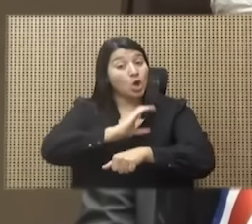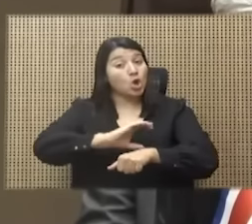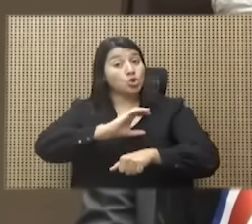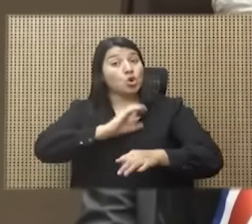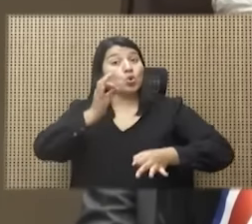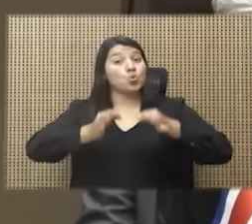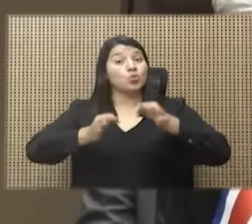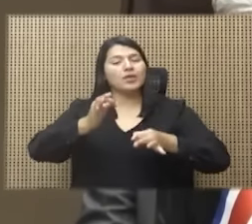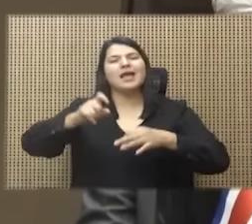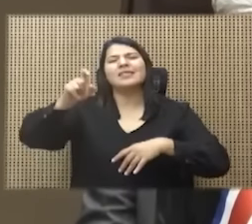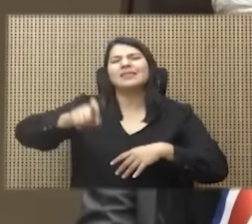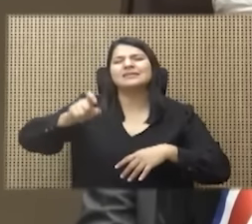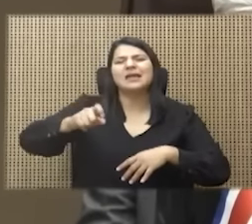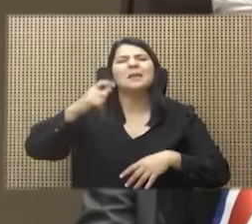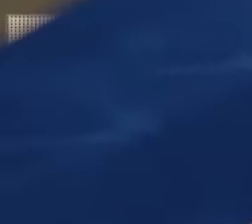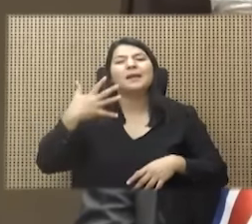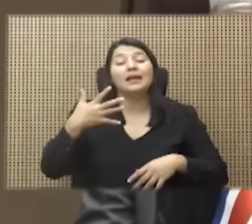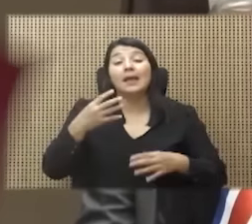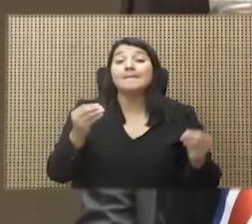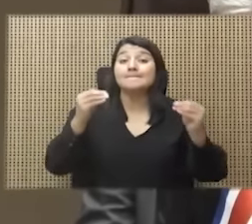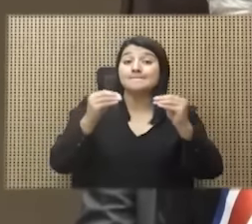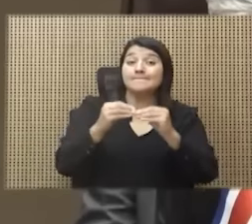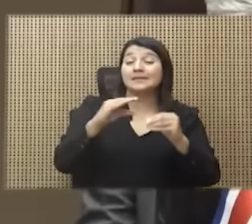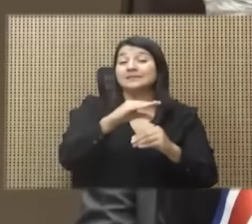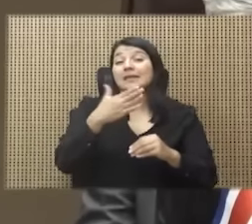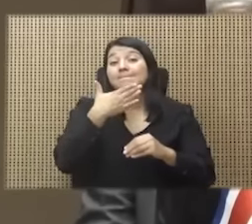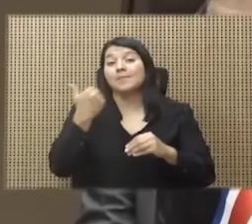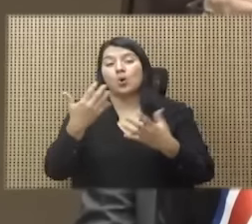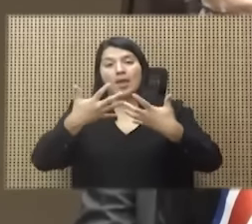más y mejores empresas laboren en nuestro país.